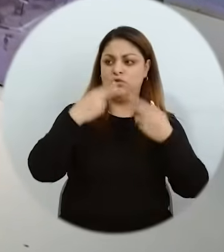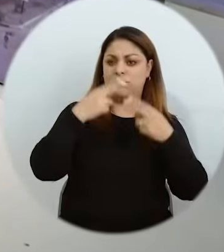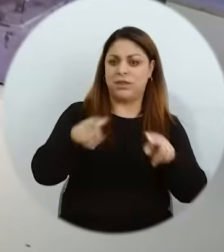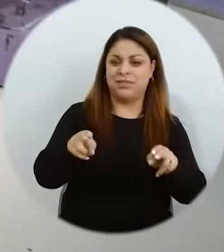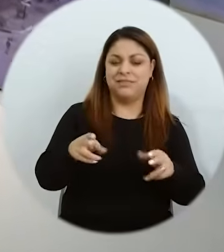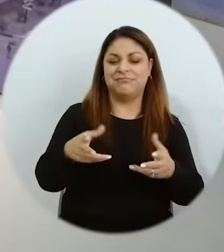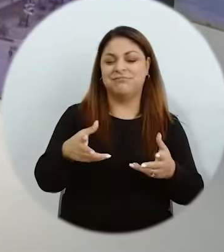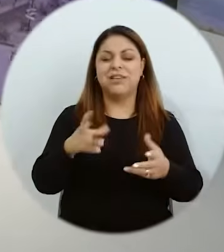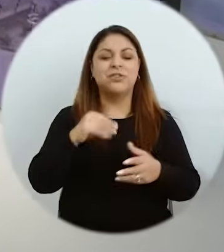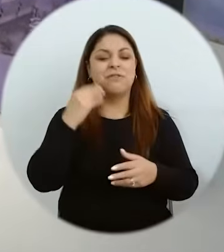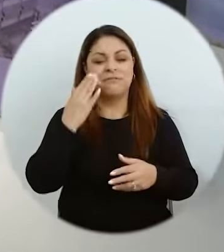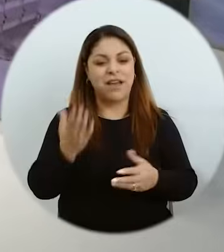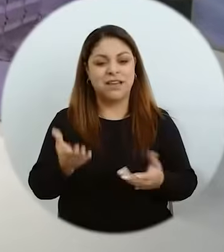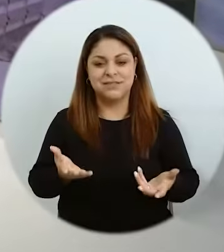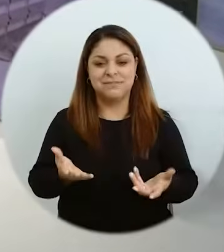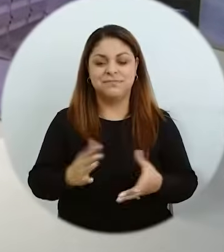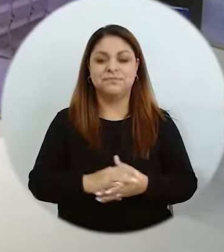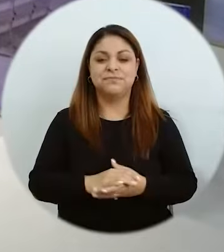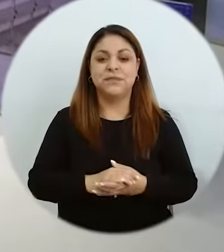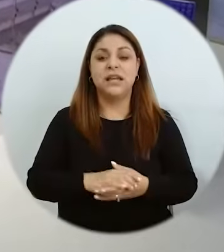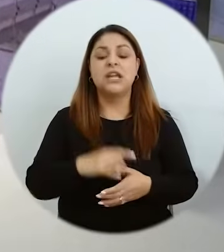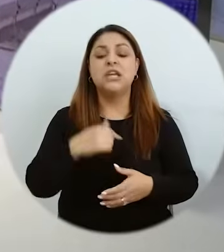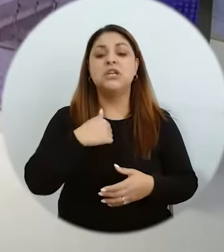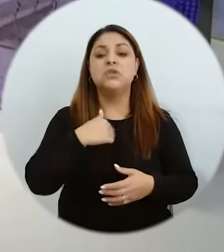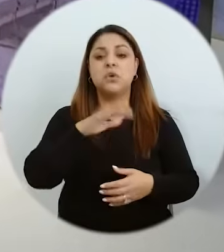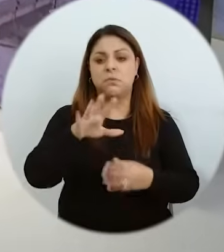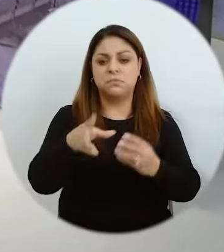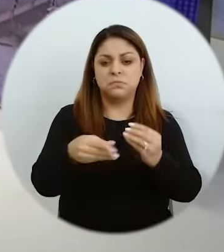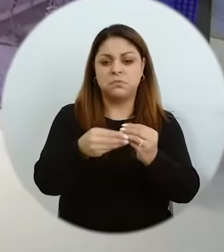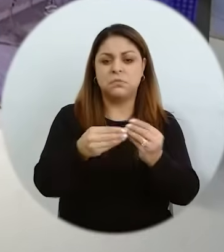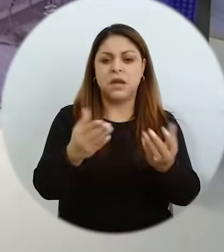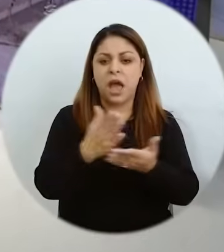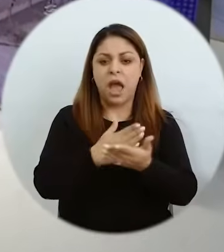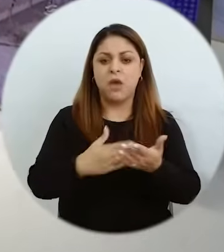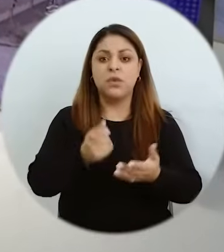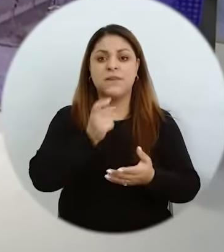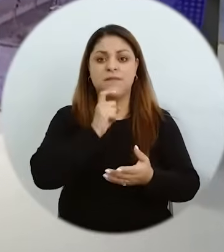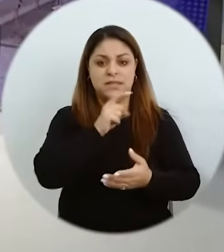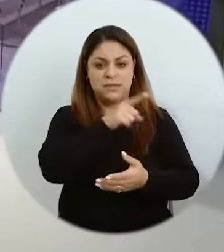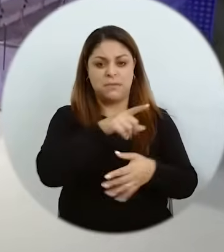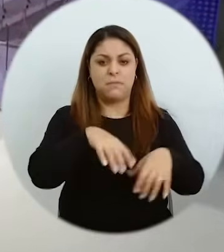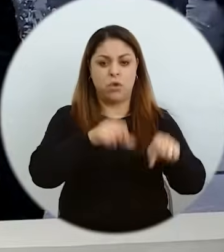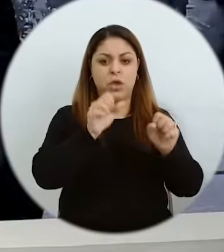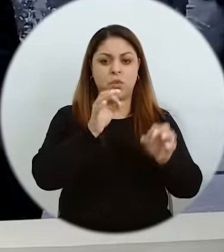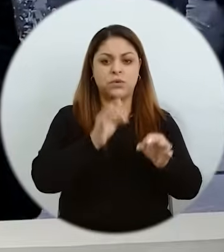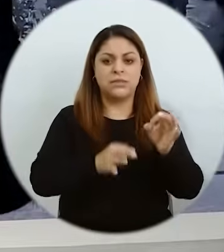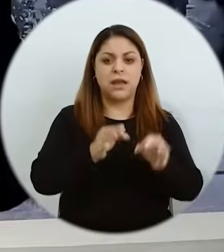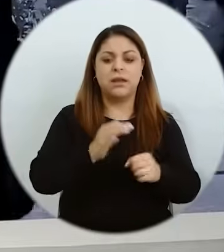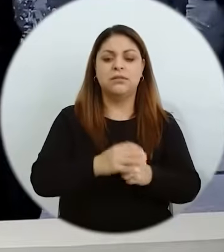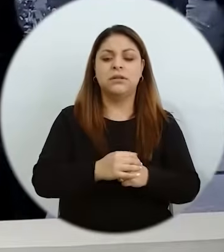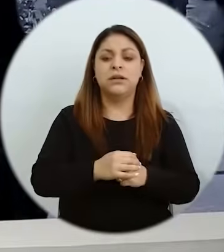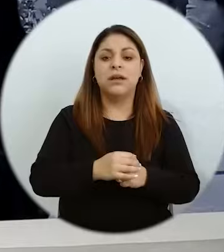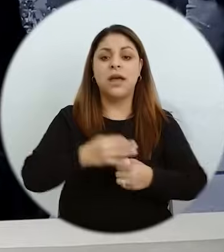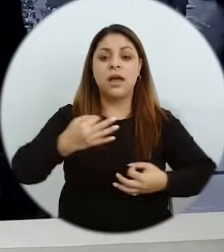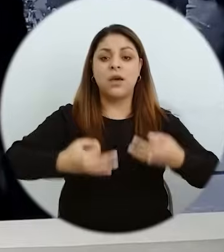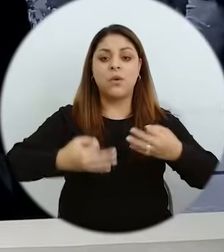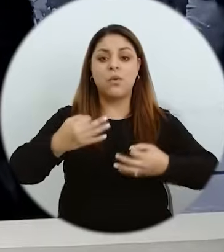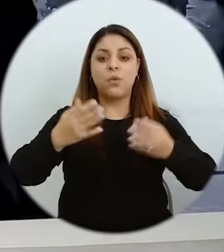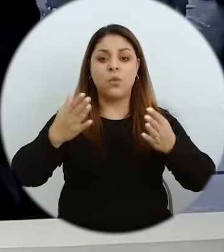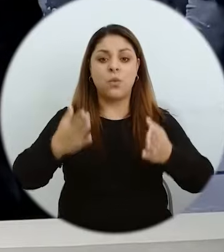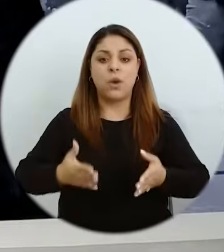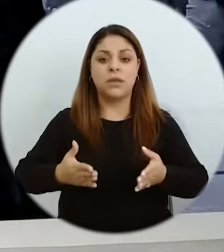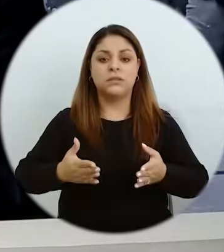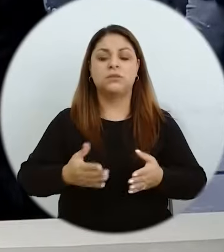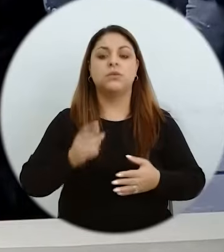fácil. Y agrego nada más una nota difícil para el Poder Judicial. El juez